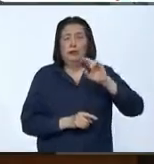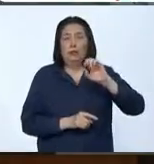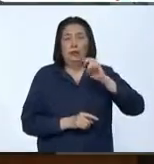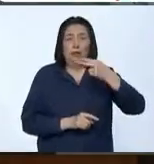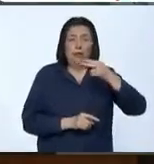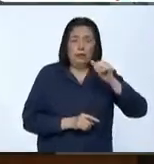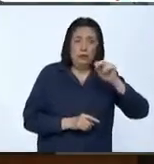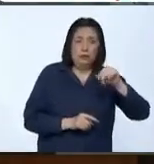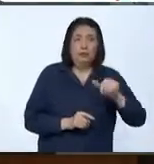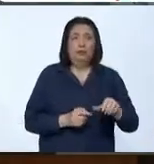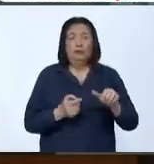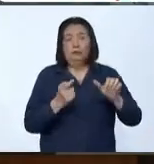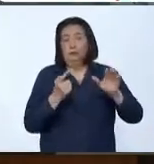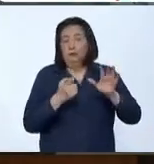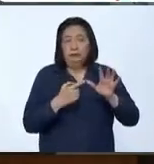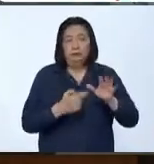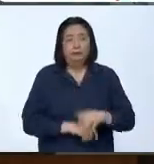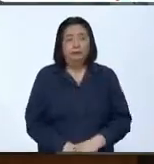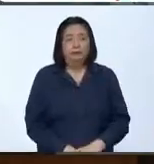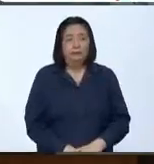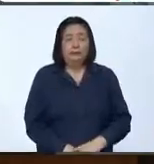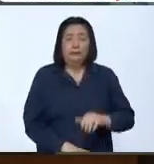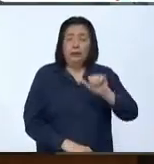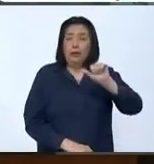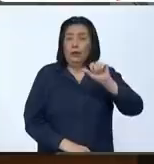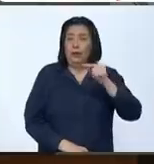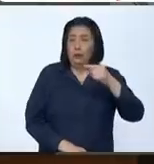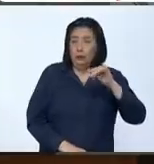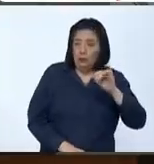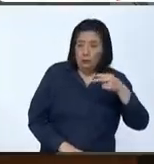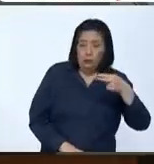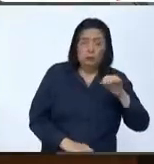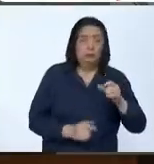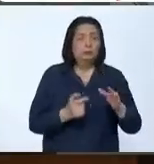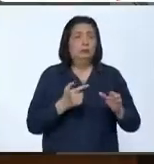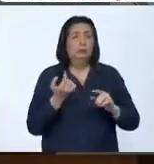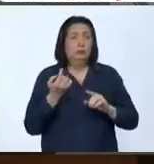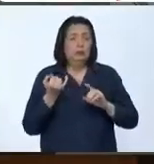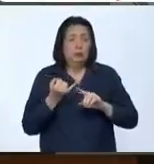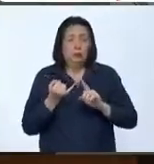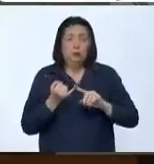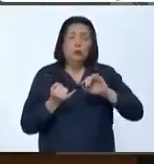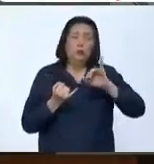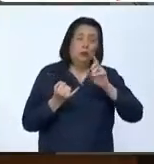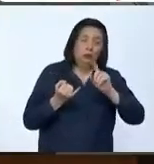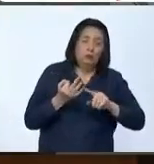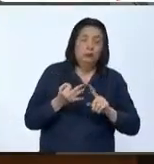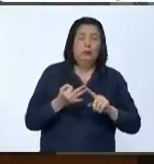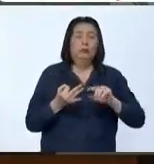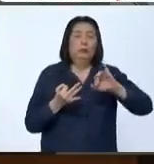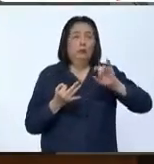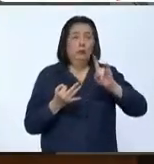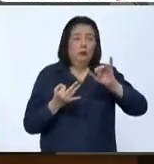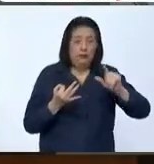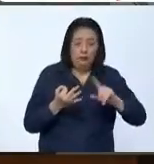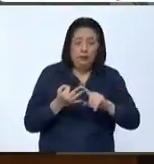y a sheninca abajún cucama cucamilla